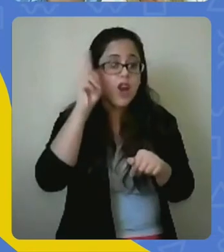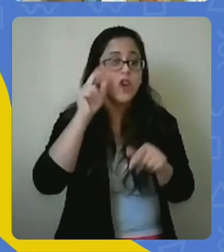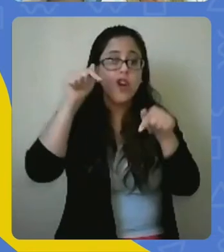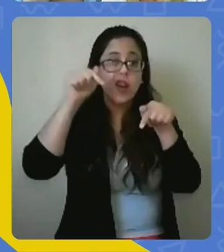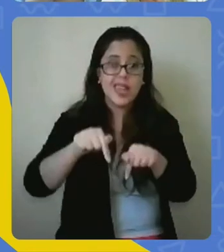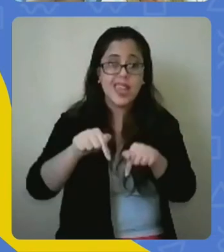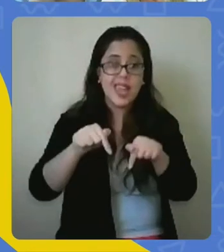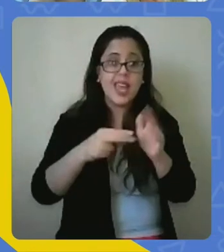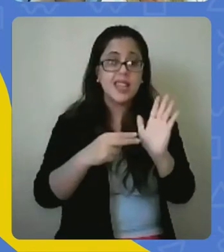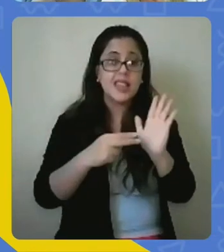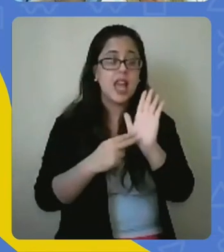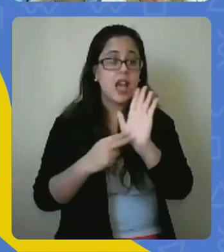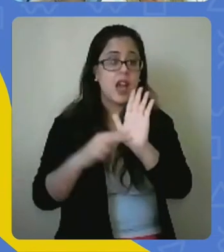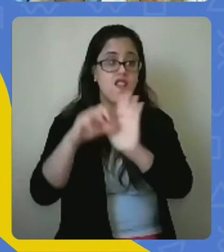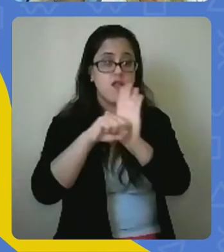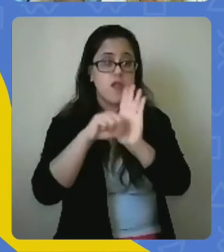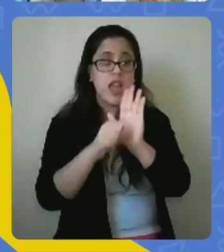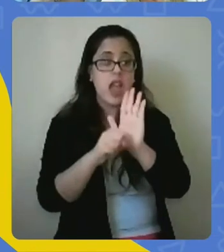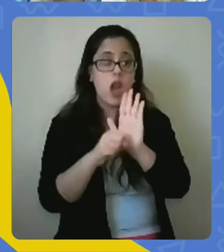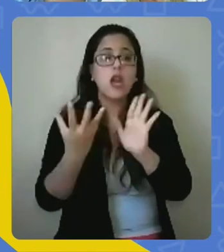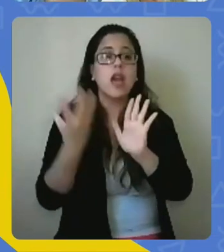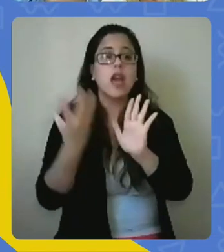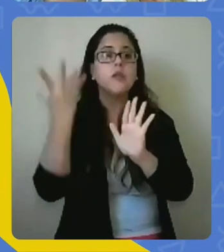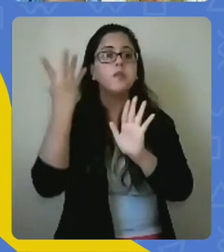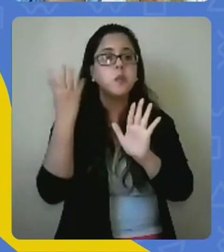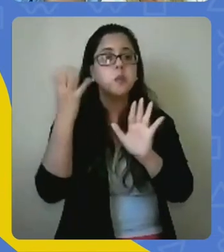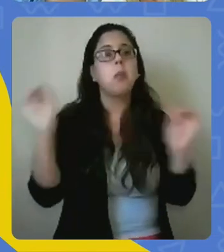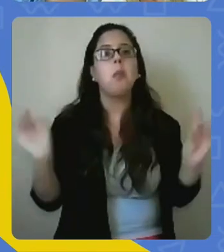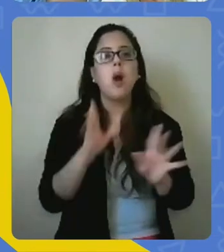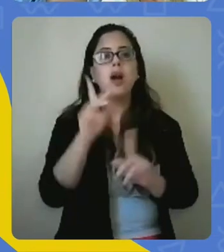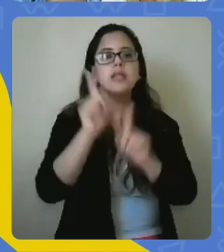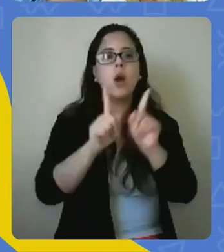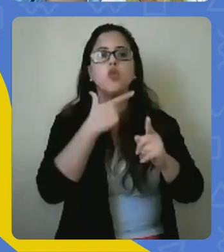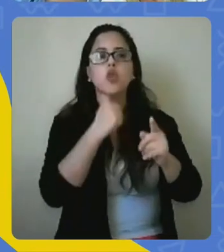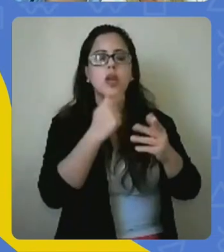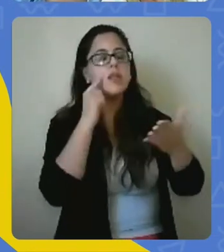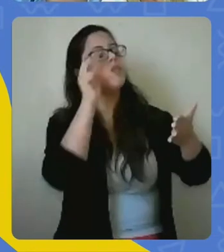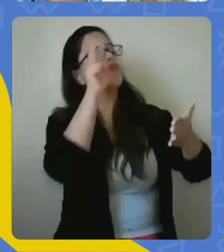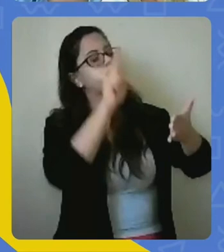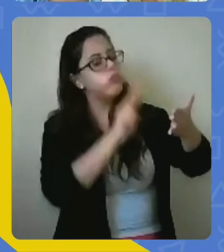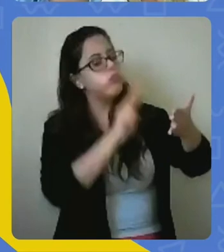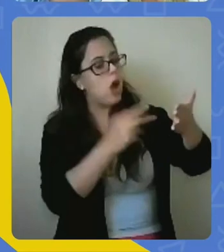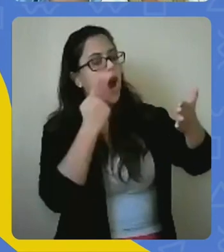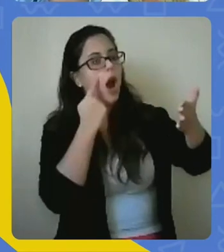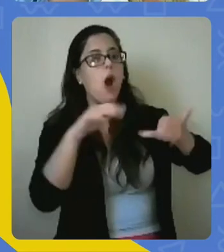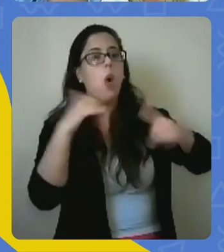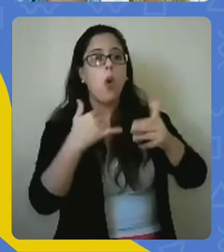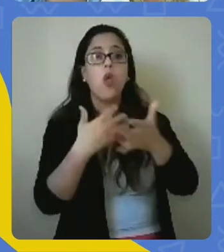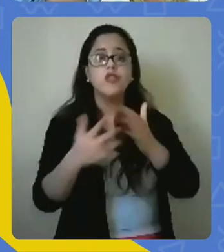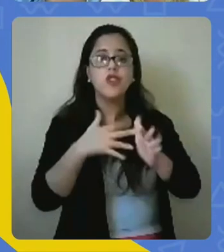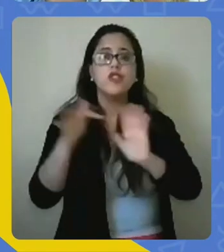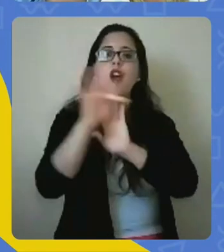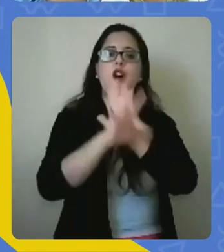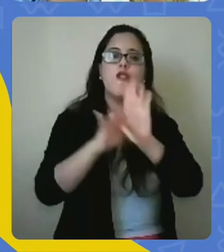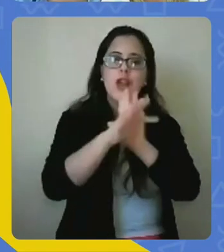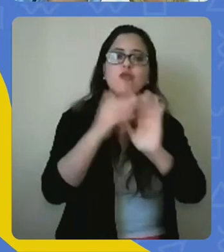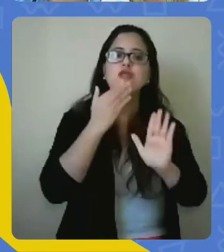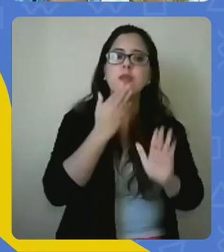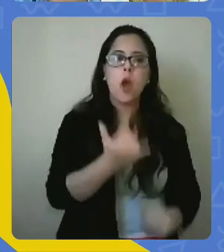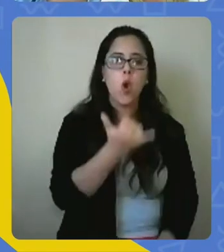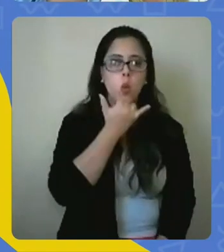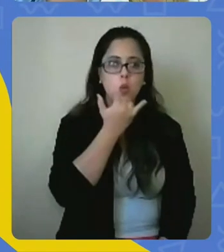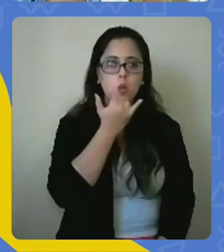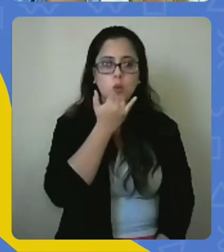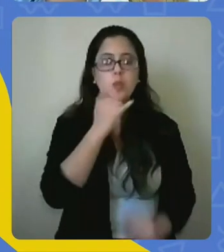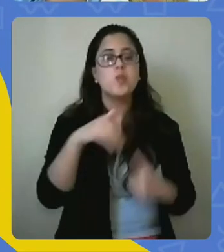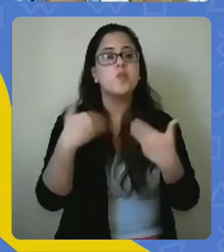transmisión va a quedar guardada para si alguien quiere revisar, saber más de los juegos, en nuestro Facebook y en nuestro canal de YouTube. Así que ahí